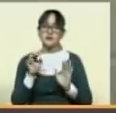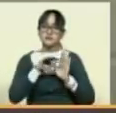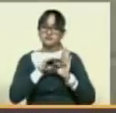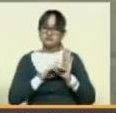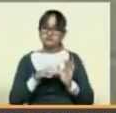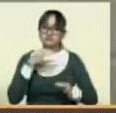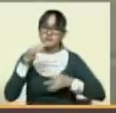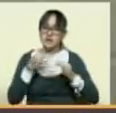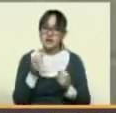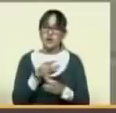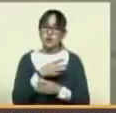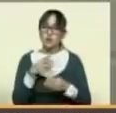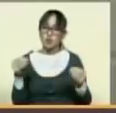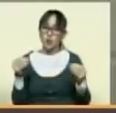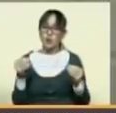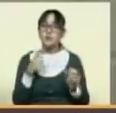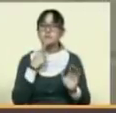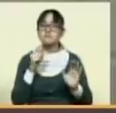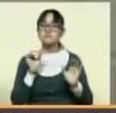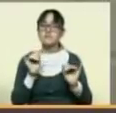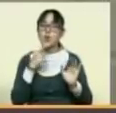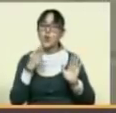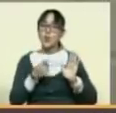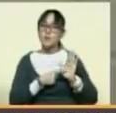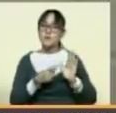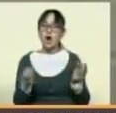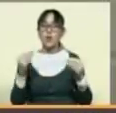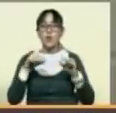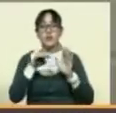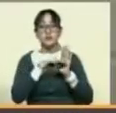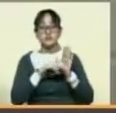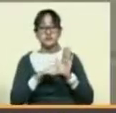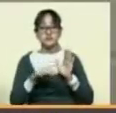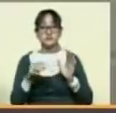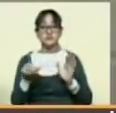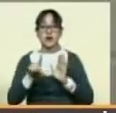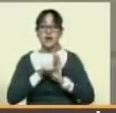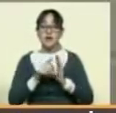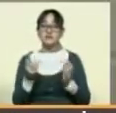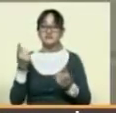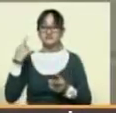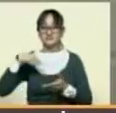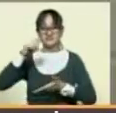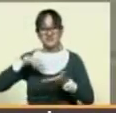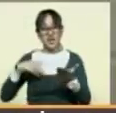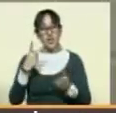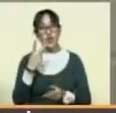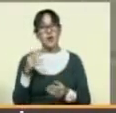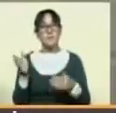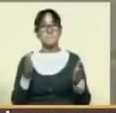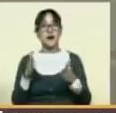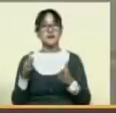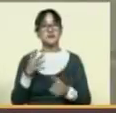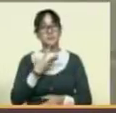manera, hacía mención a lo que ha sido el cumplimiento del acuerdo de garantías electorales firmado el pasado 2 de marzo por los